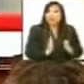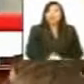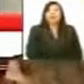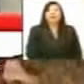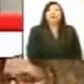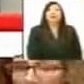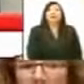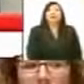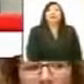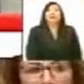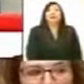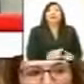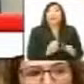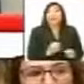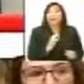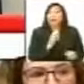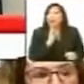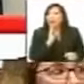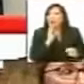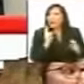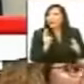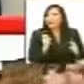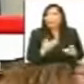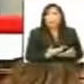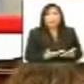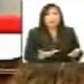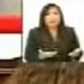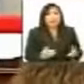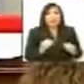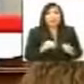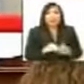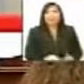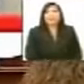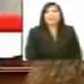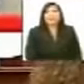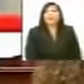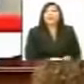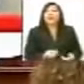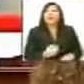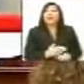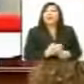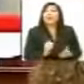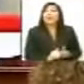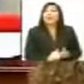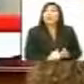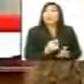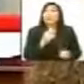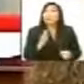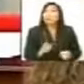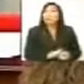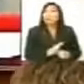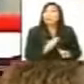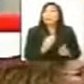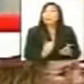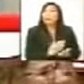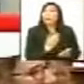muy relevante. Creo que hablar los temas, no hundir la cabeza en la tierra, es la manera de tener la capacidad de ir superando los